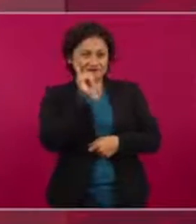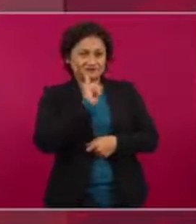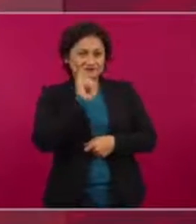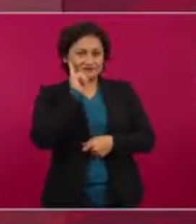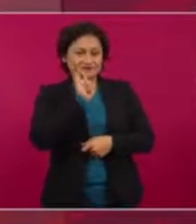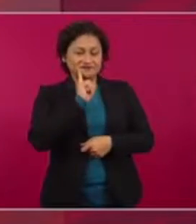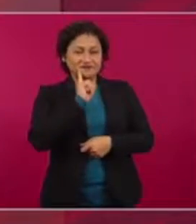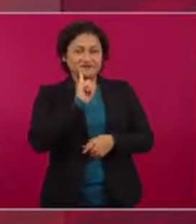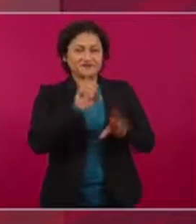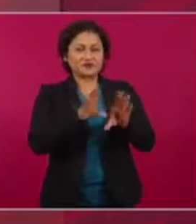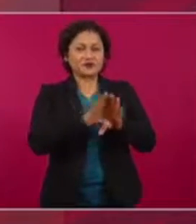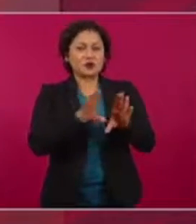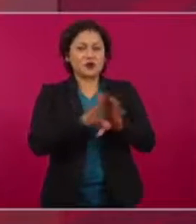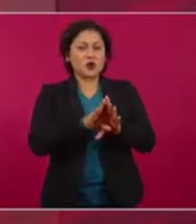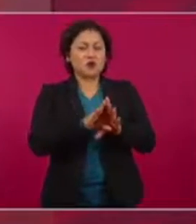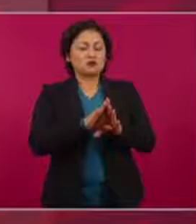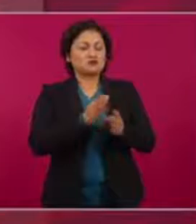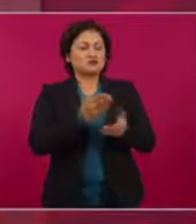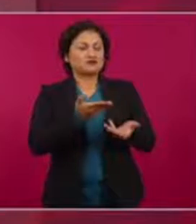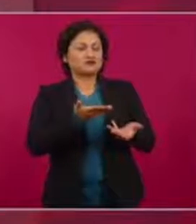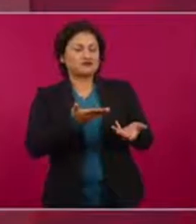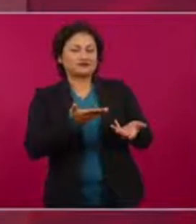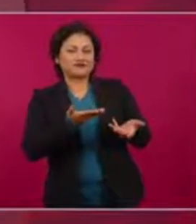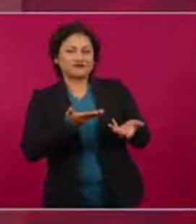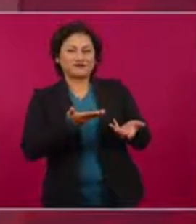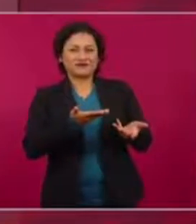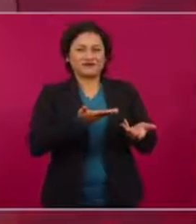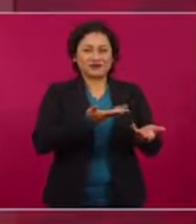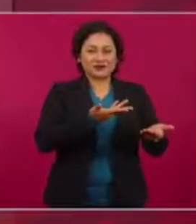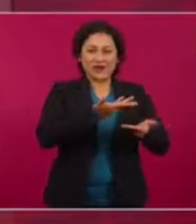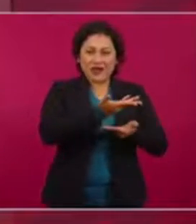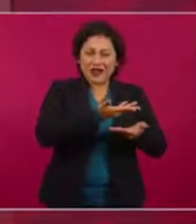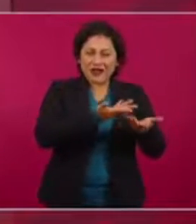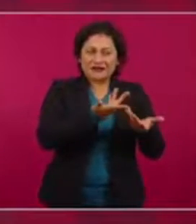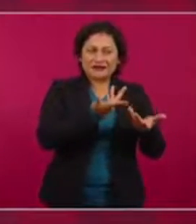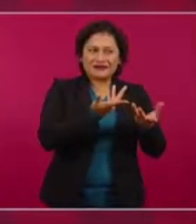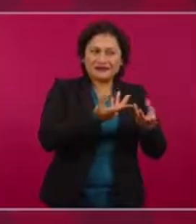de prepotencia.